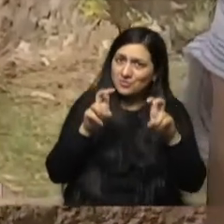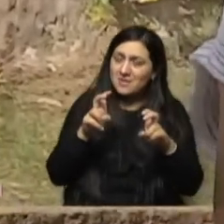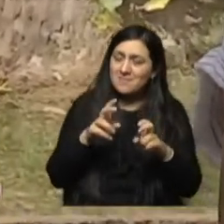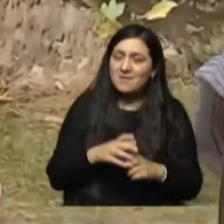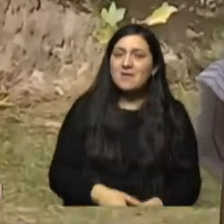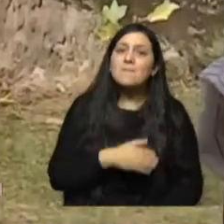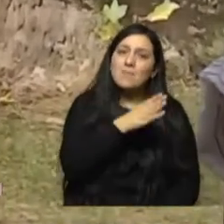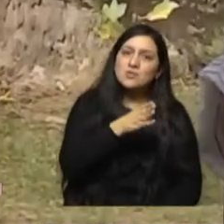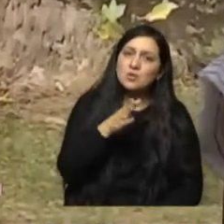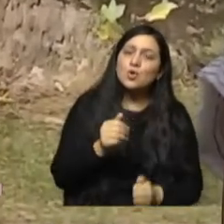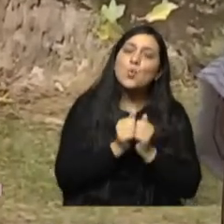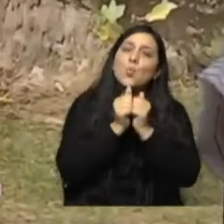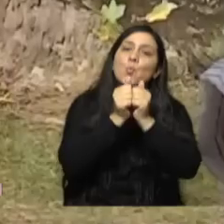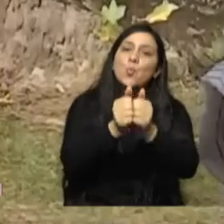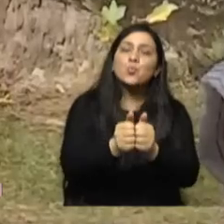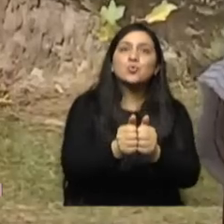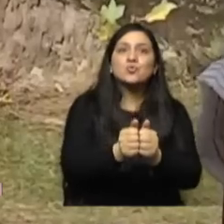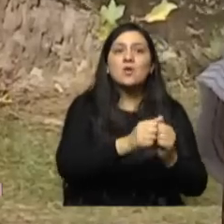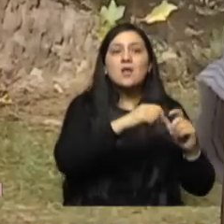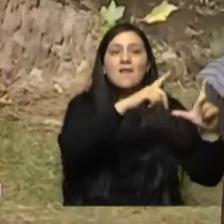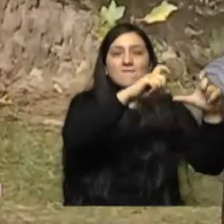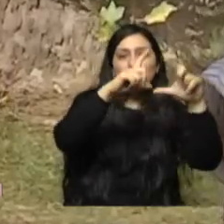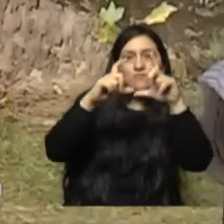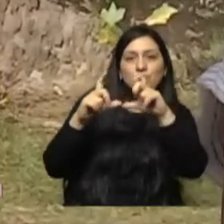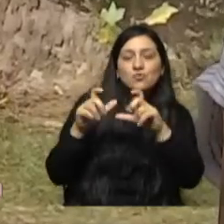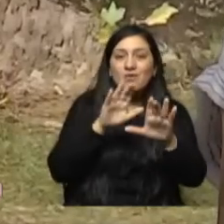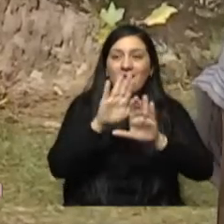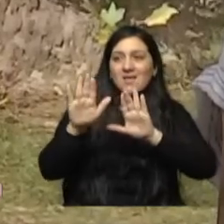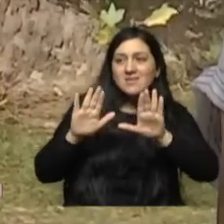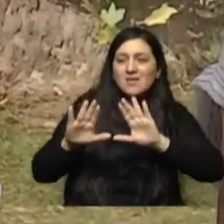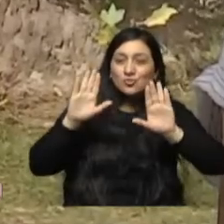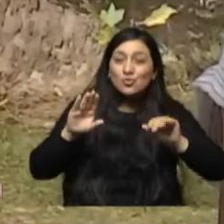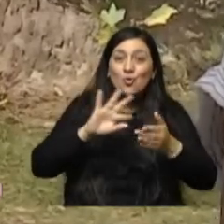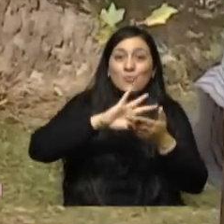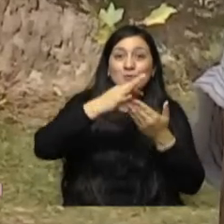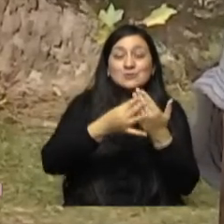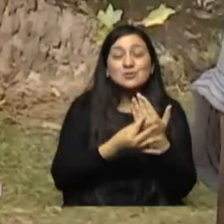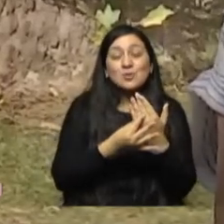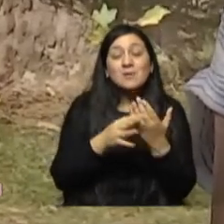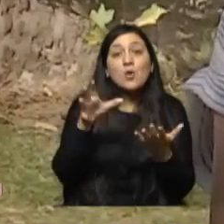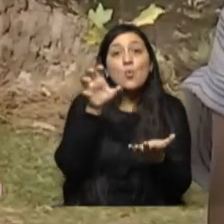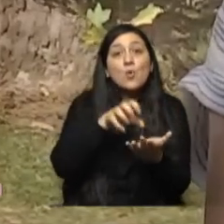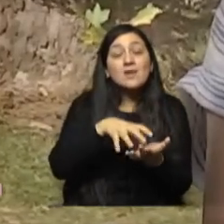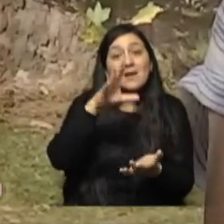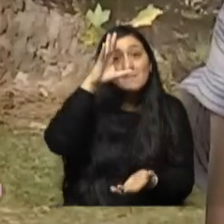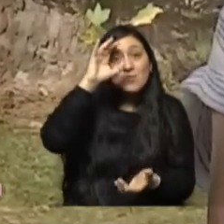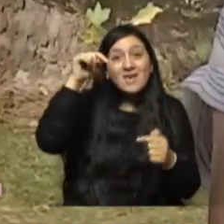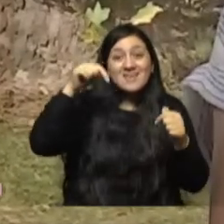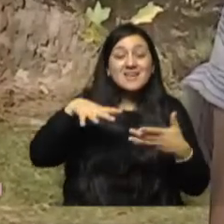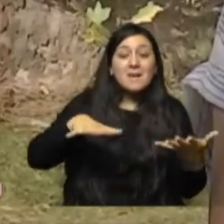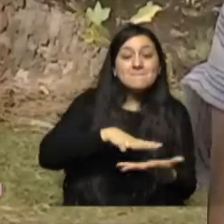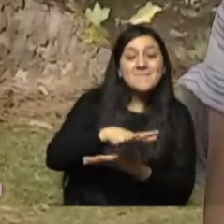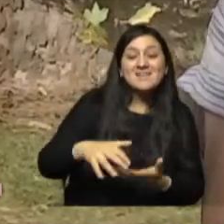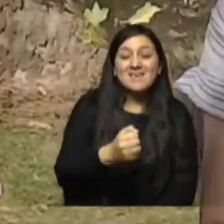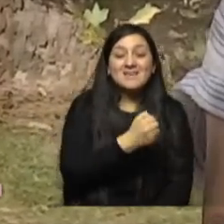a recorrer con ellos la fotogalería que tenemos atrás, todo ese proyecto para el sitio de la memoria aquí en el Parque Artigas